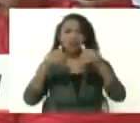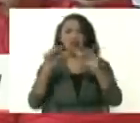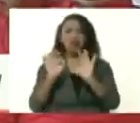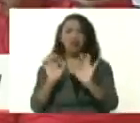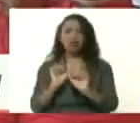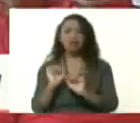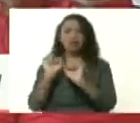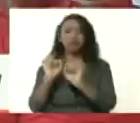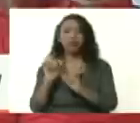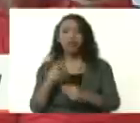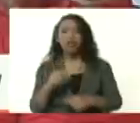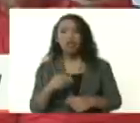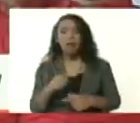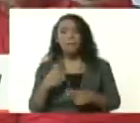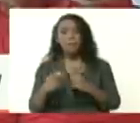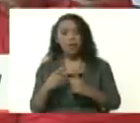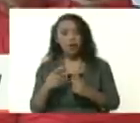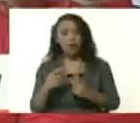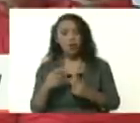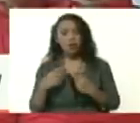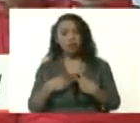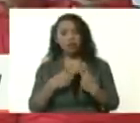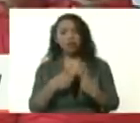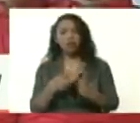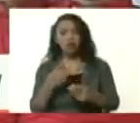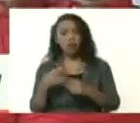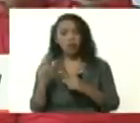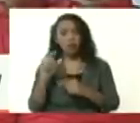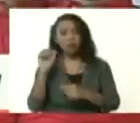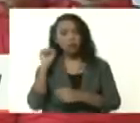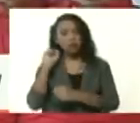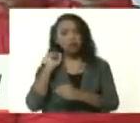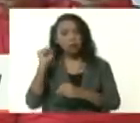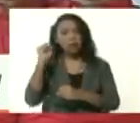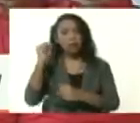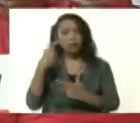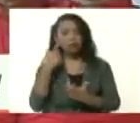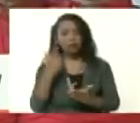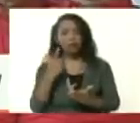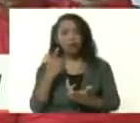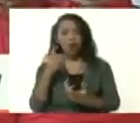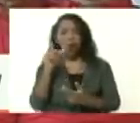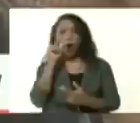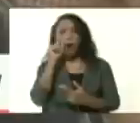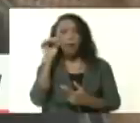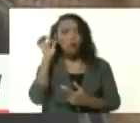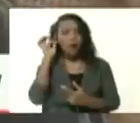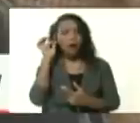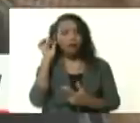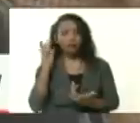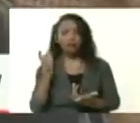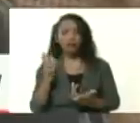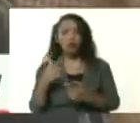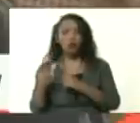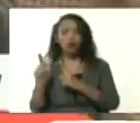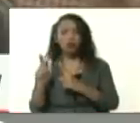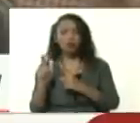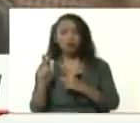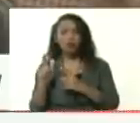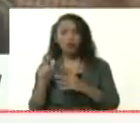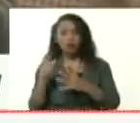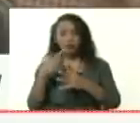uno ahí. Voluntad Popular nombró una señora, Olivia Lozano. Acción Democrática nombró a un señor